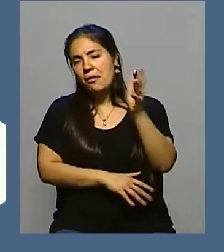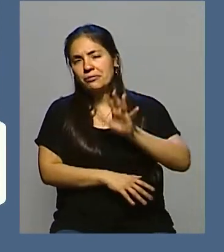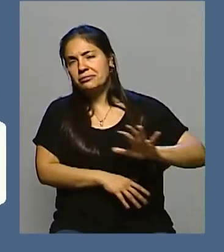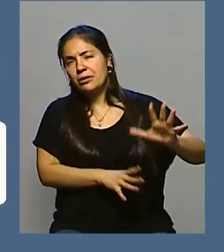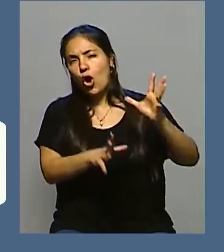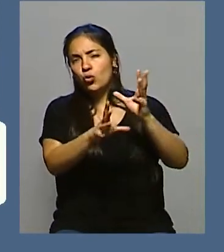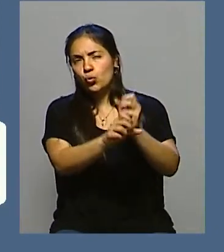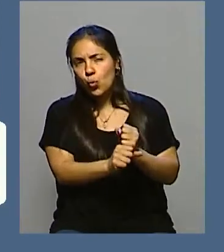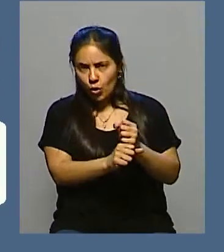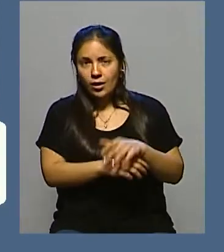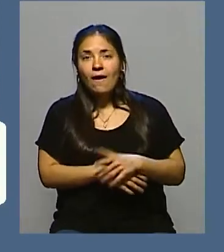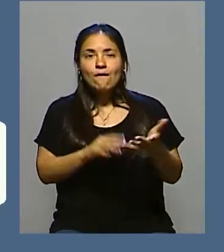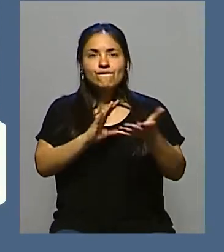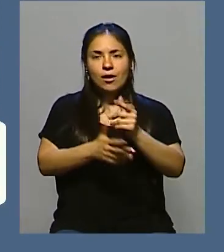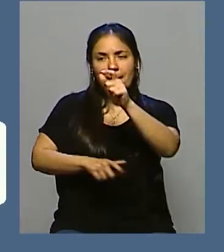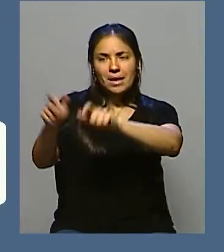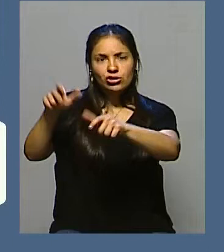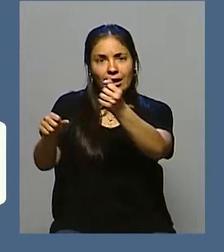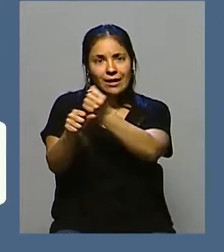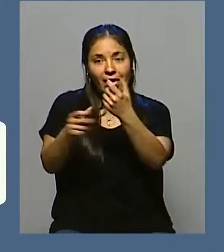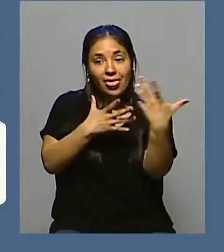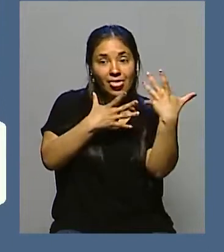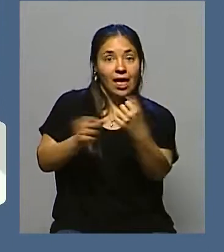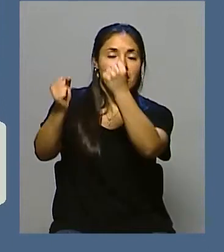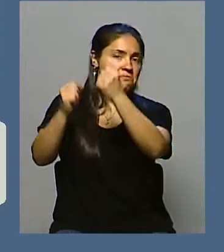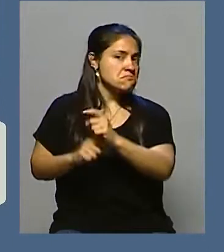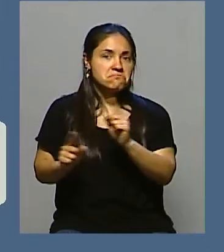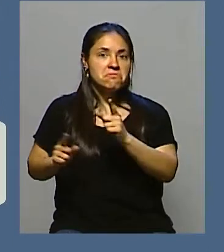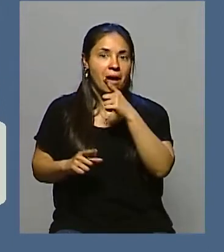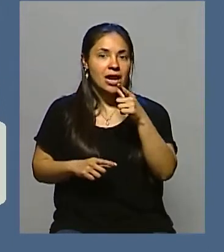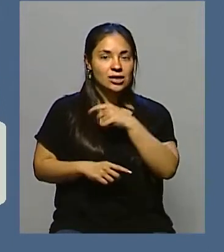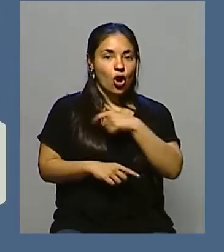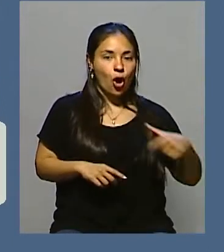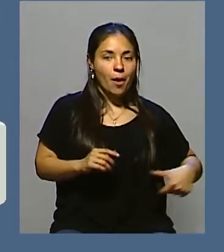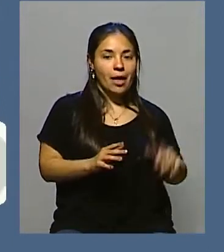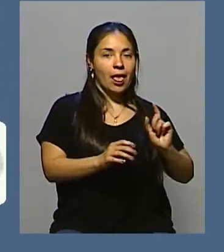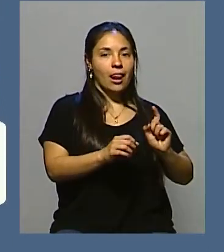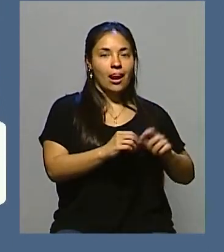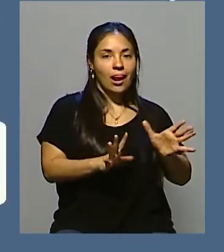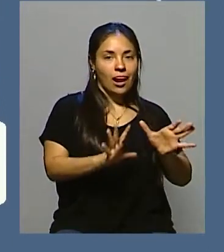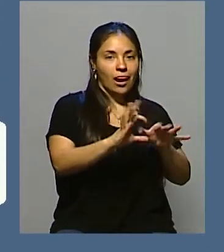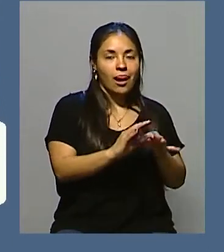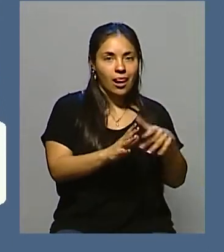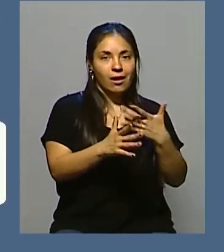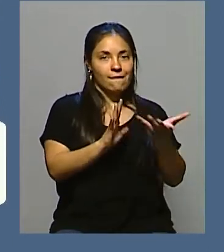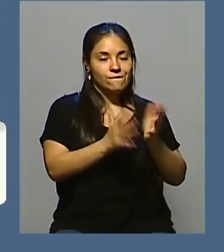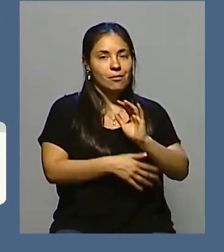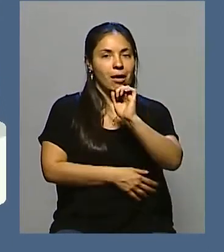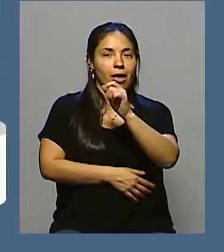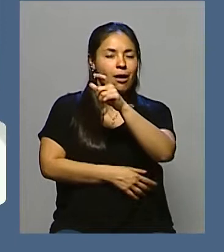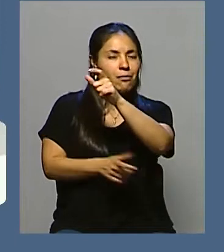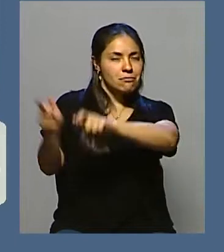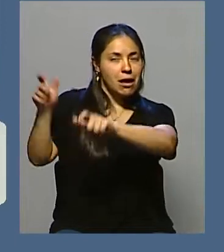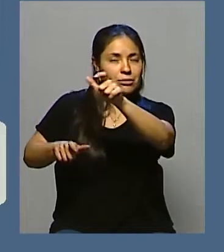de labor defensor para agregarse al poder político de turno y olvidarse prácticamente de